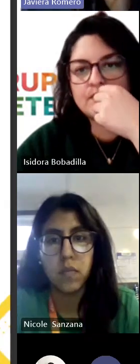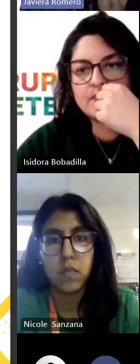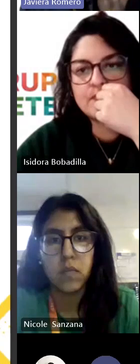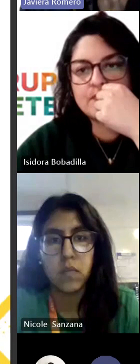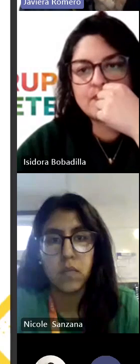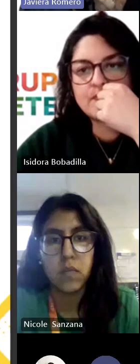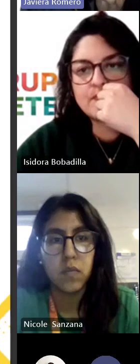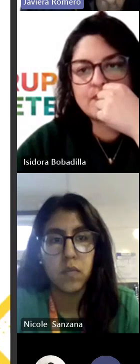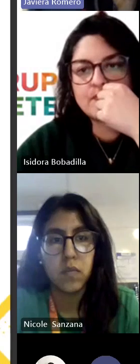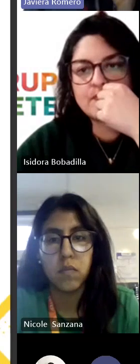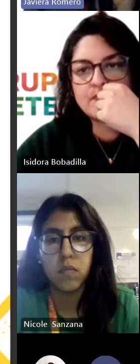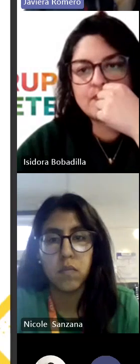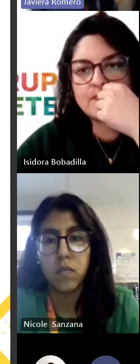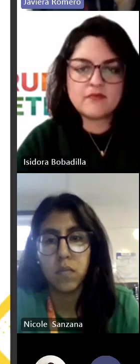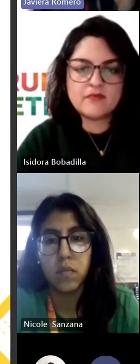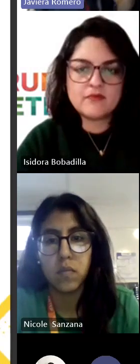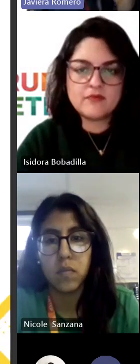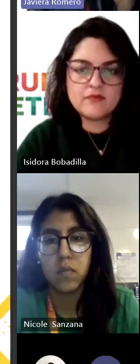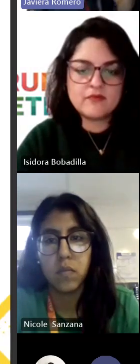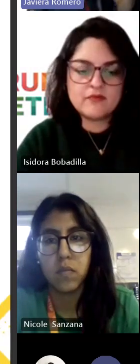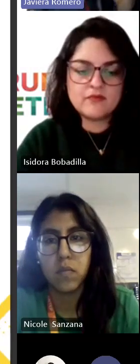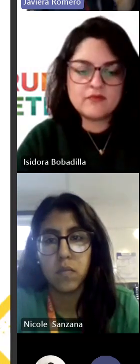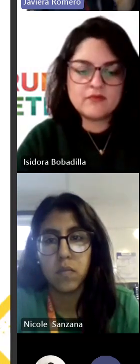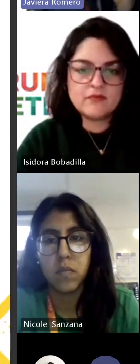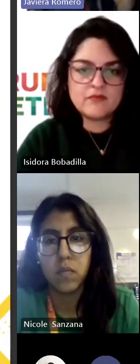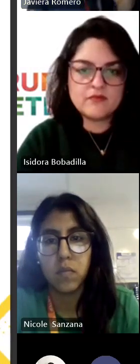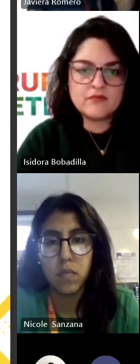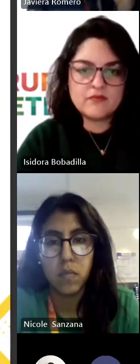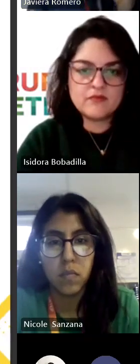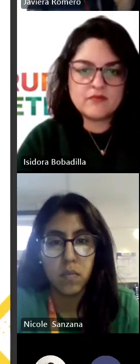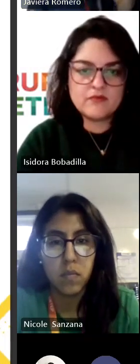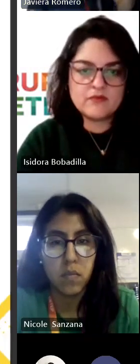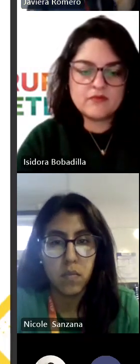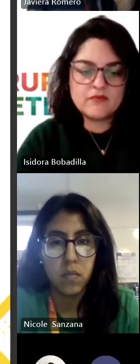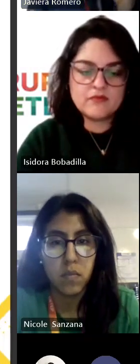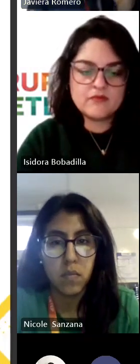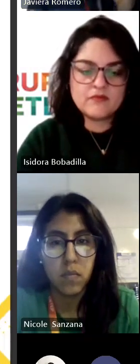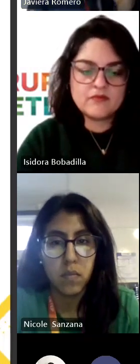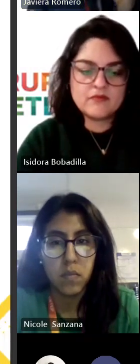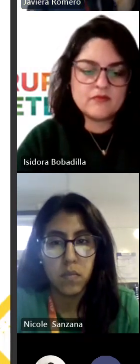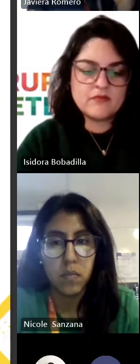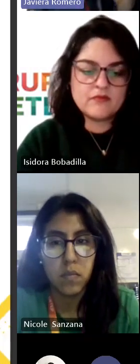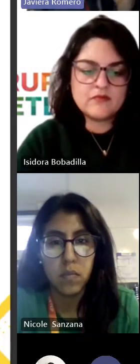todos unidos, tenemos las buenas relaciones con compañeros y